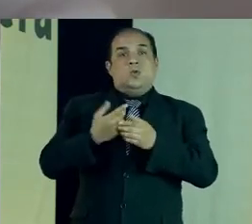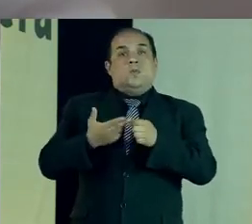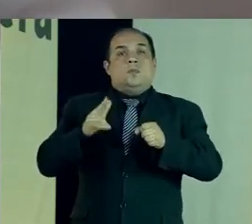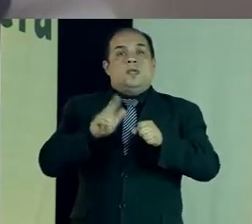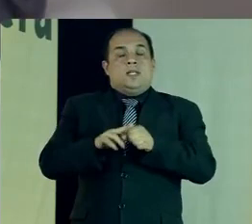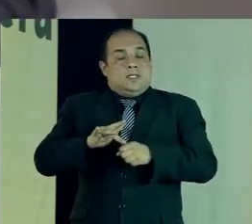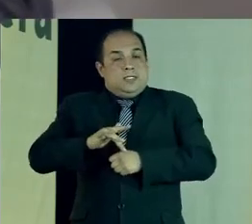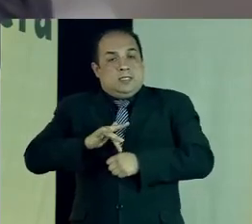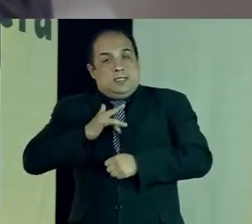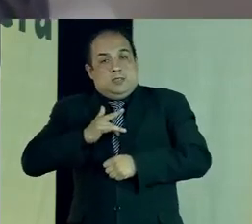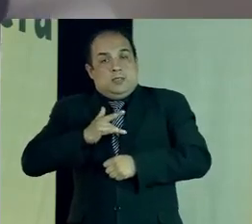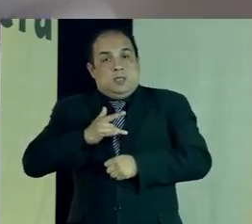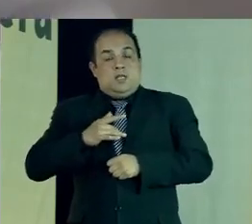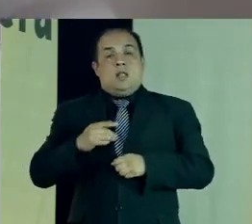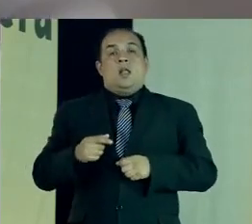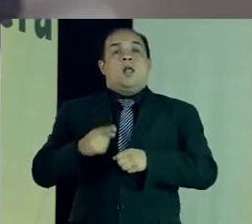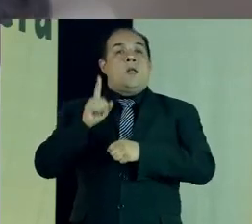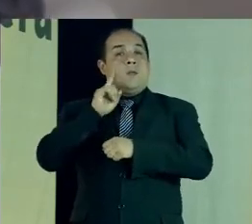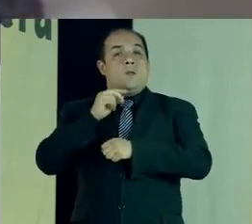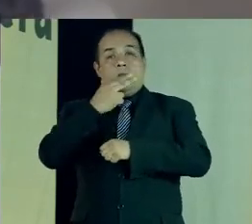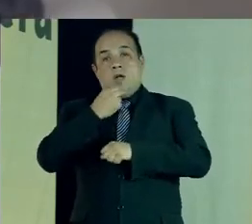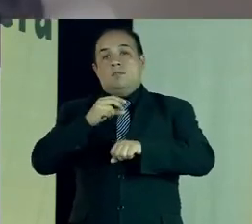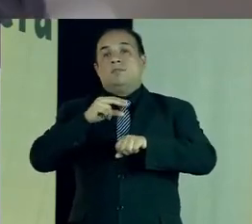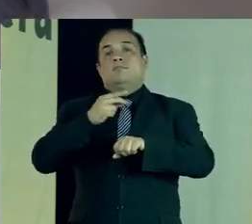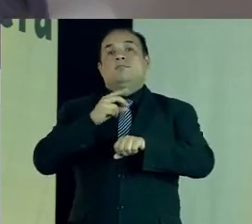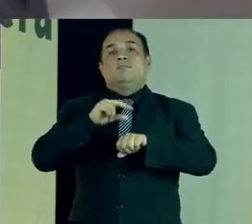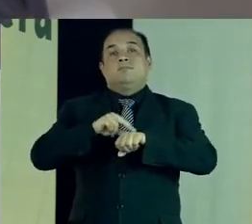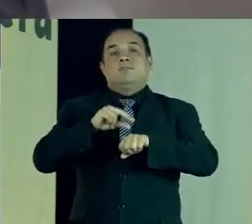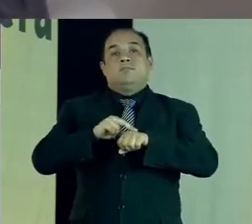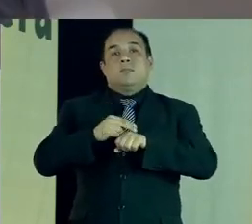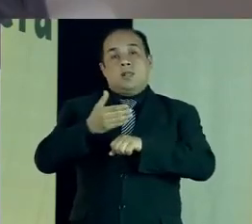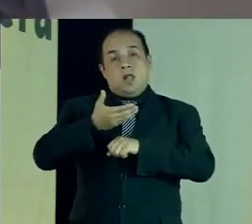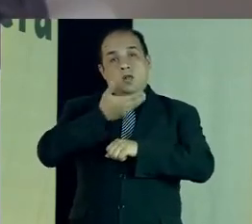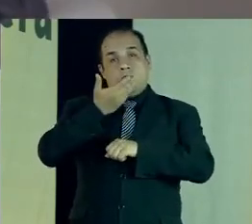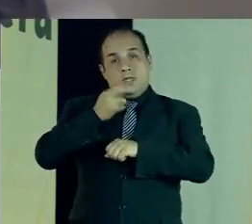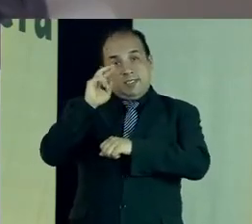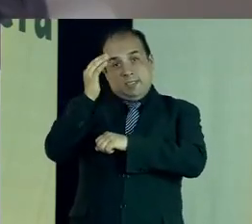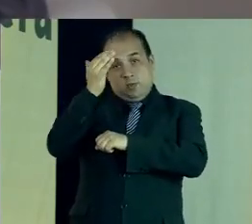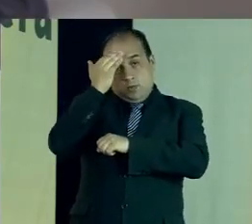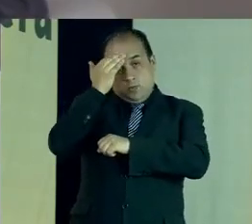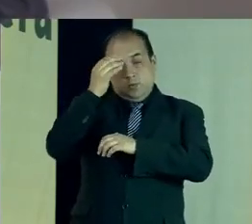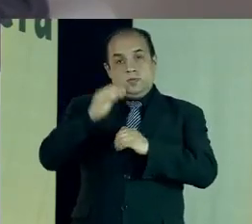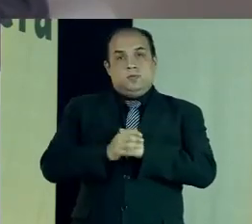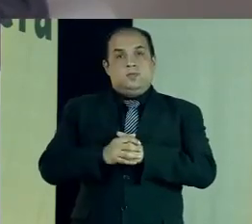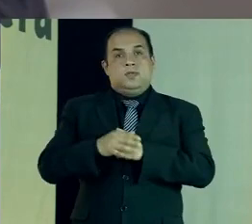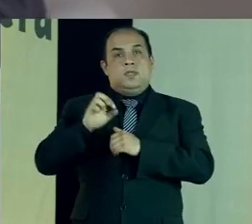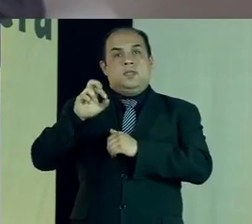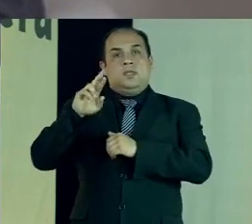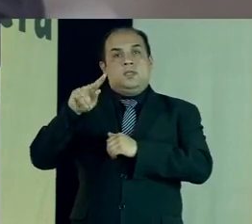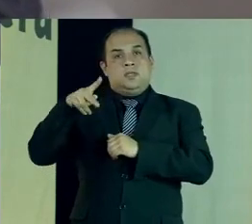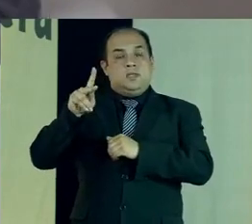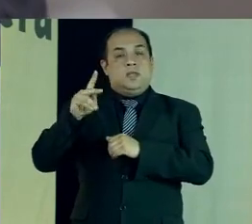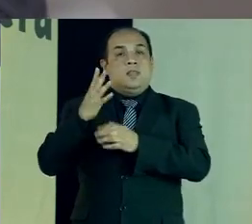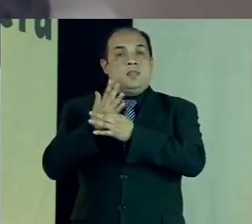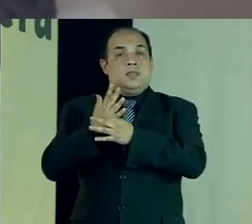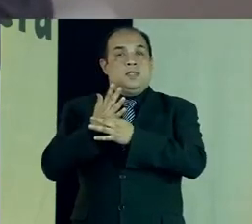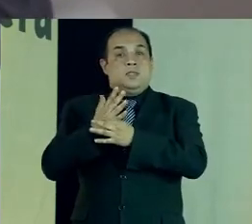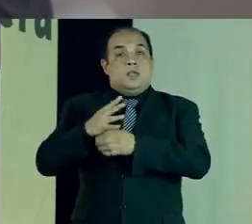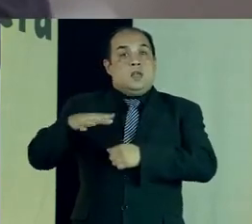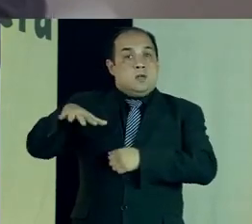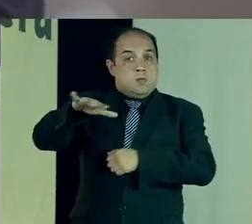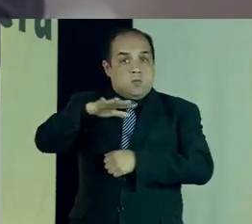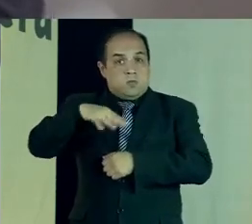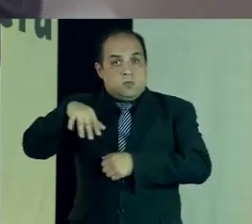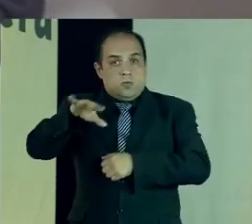síntomas lo que los médicas y médicos estamos acostumbrados a reconocer eric nos dice deliberadamente que busca